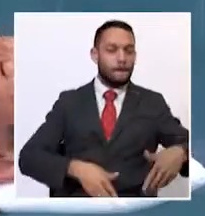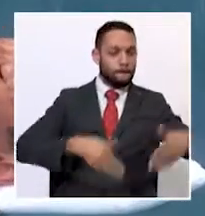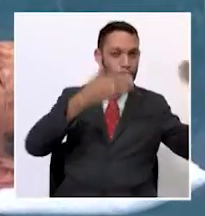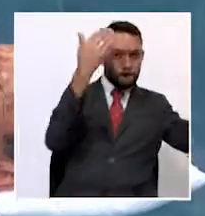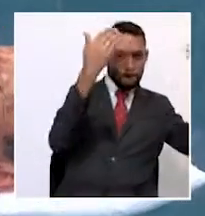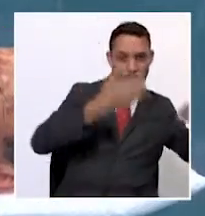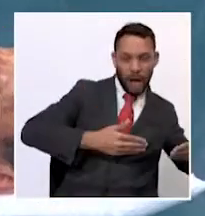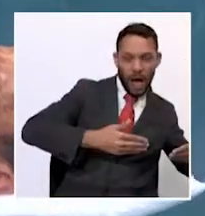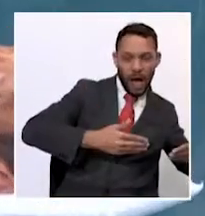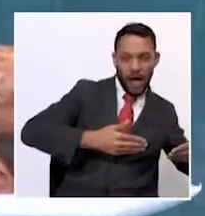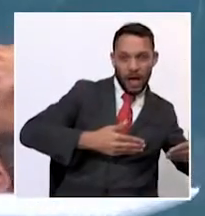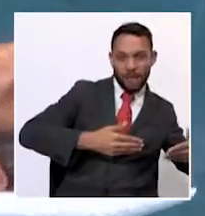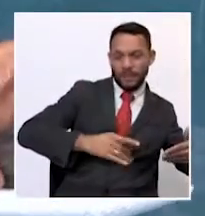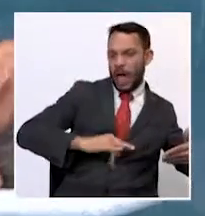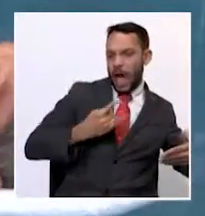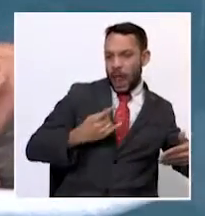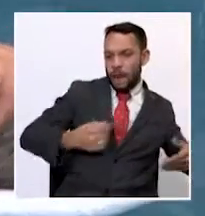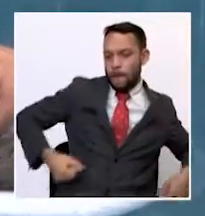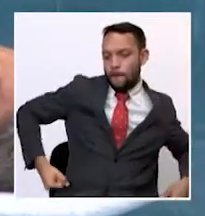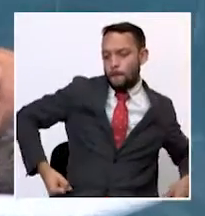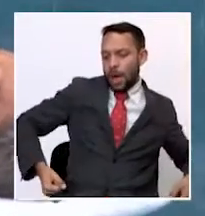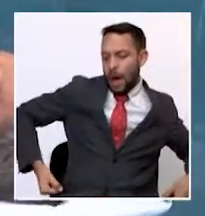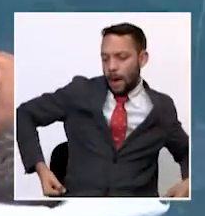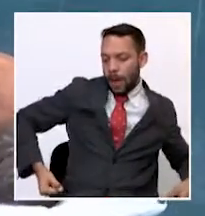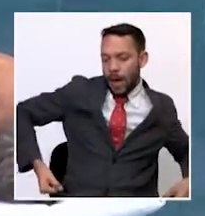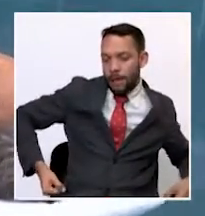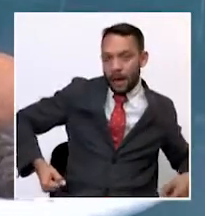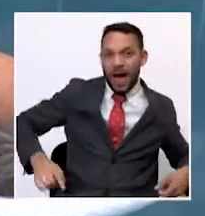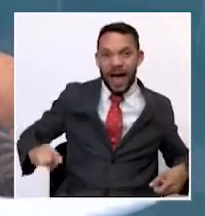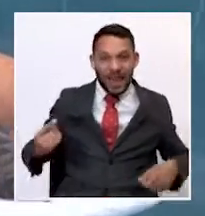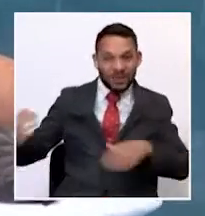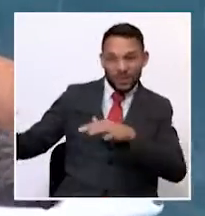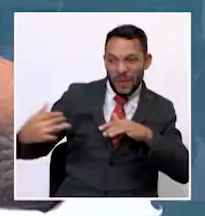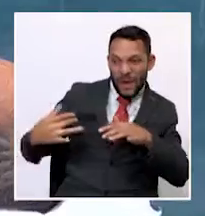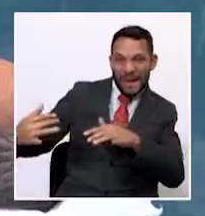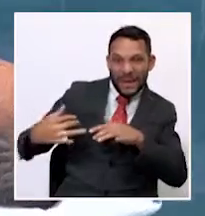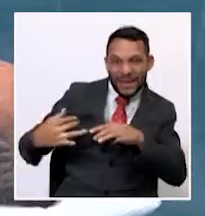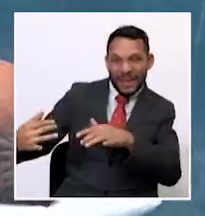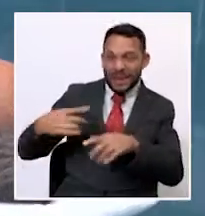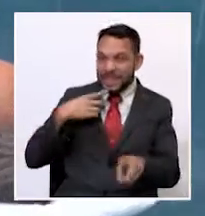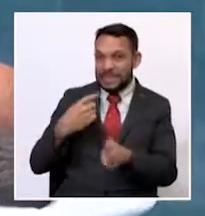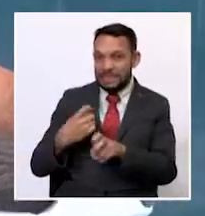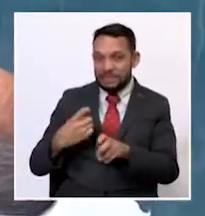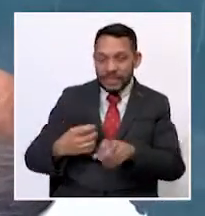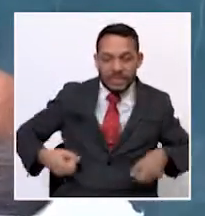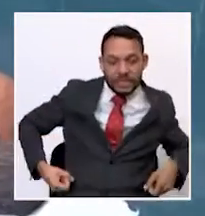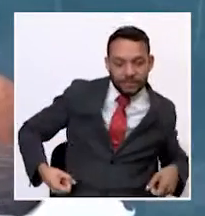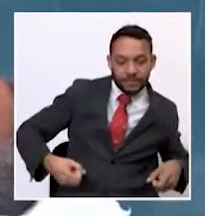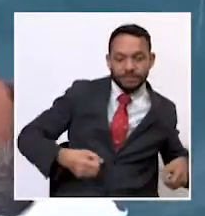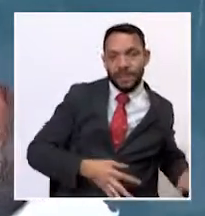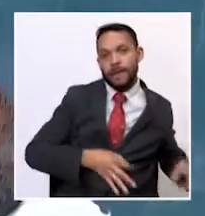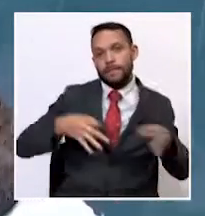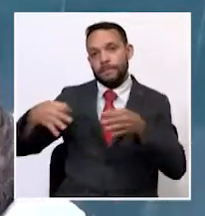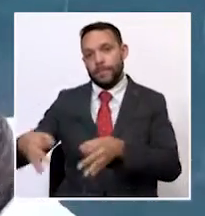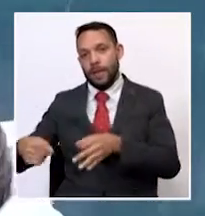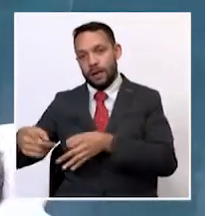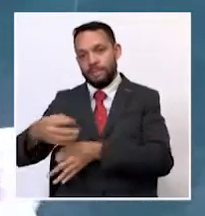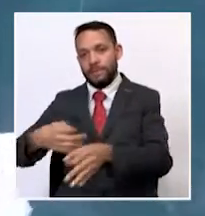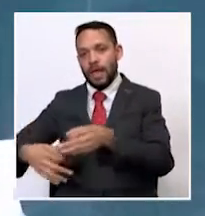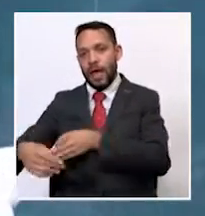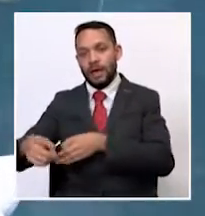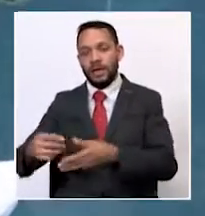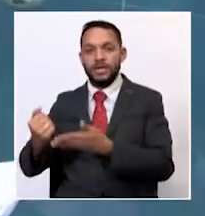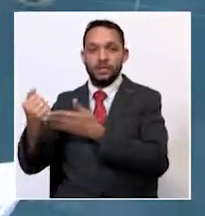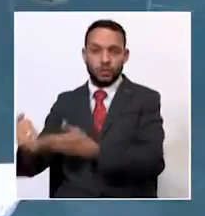tenido traumas de cualquier naturaleza en este país en guerra, es muy frecuente que la gente quede reducida a una silla de ruedas,